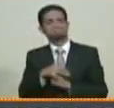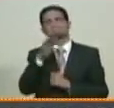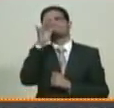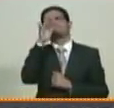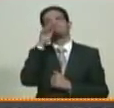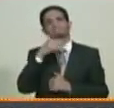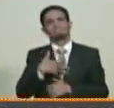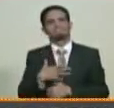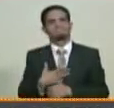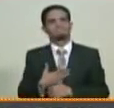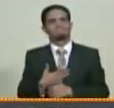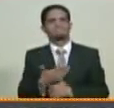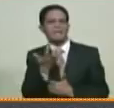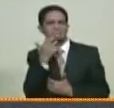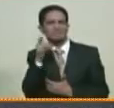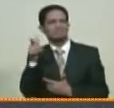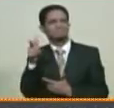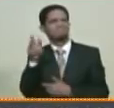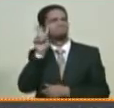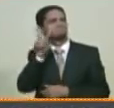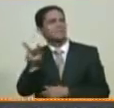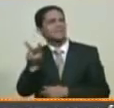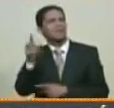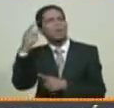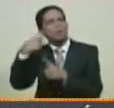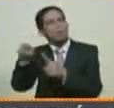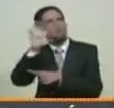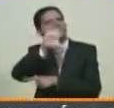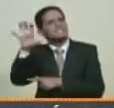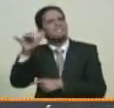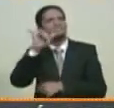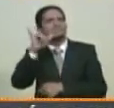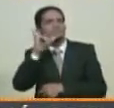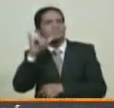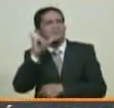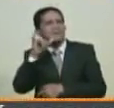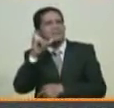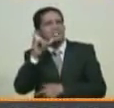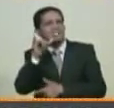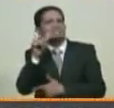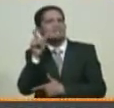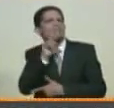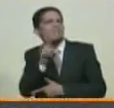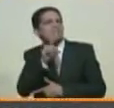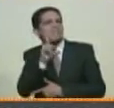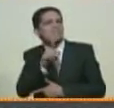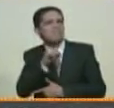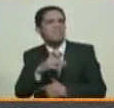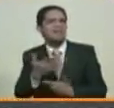cuando a veces la indignación que producen estas noticias no da para más